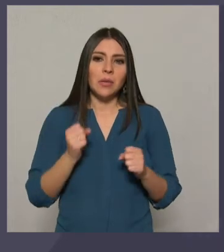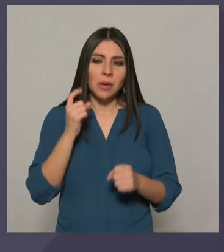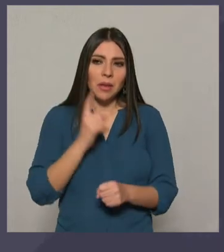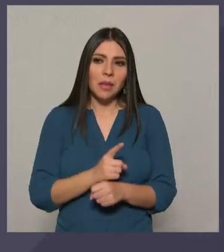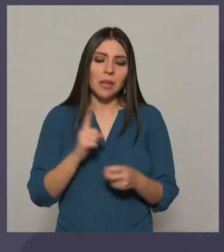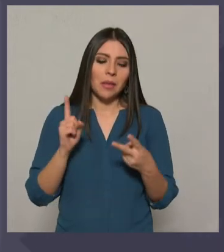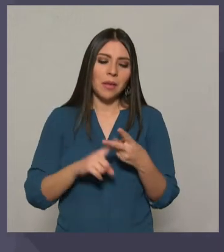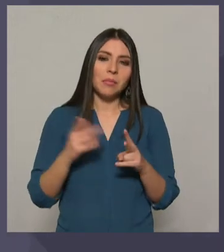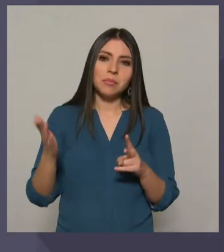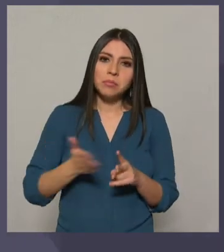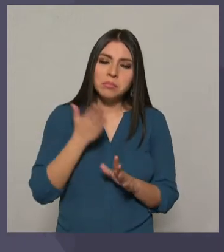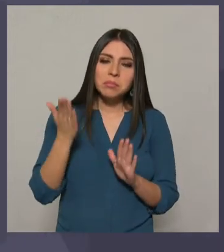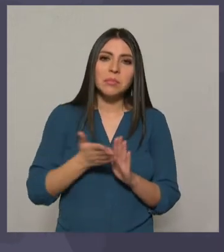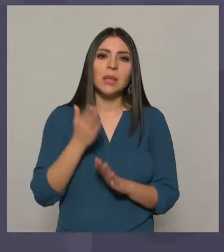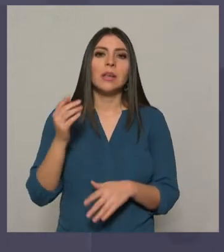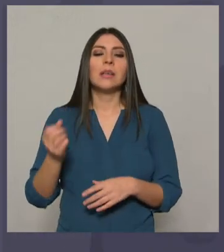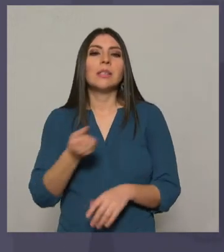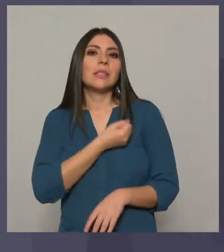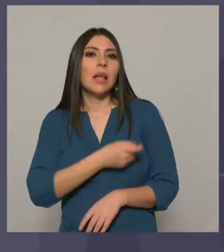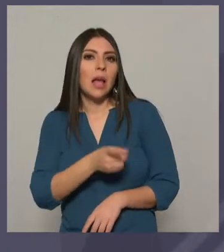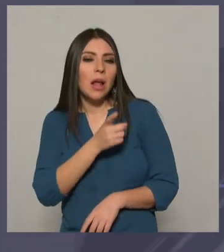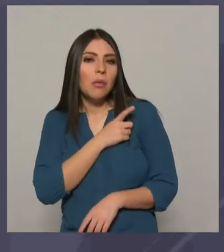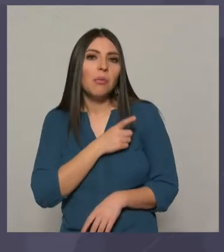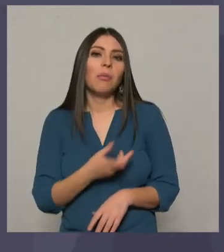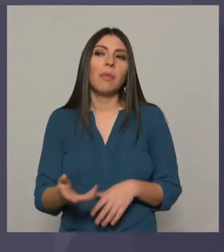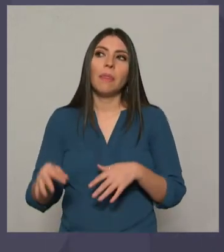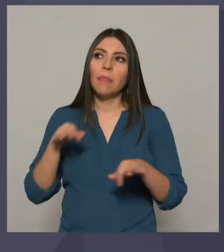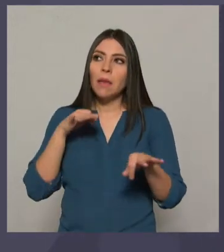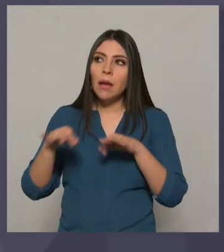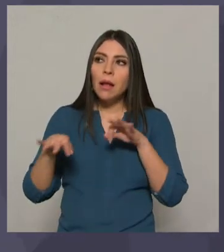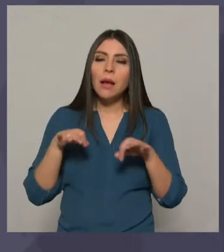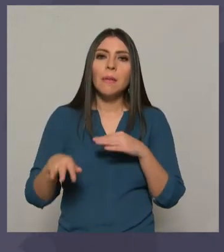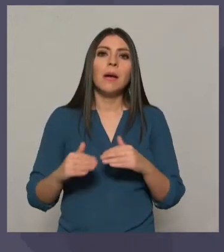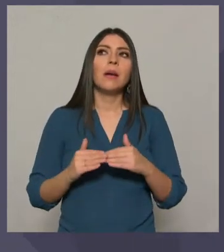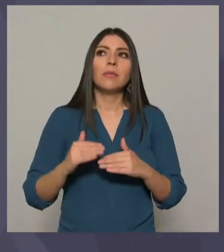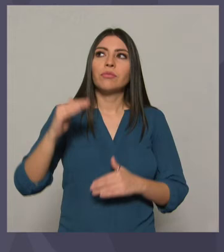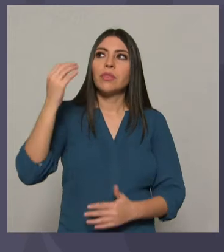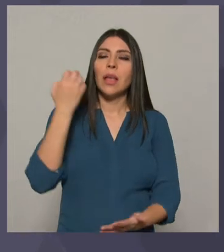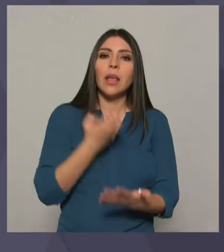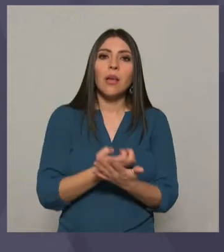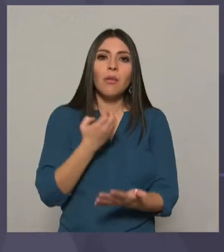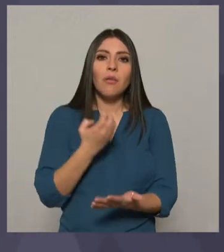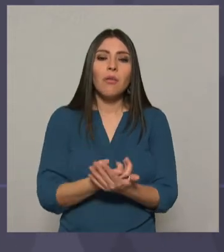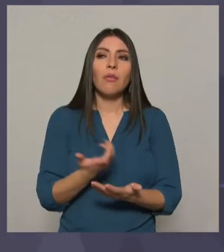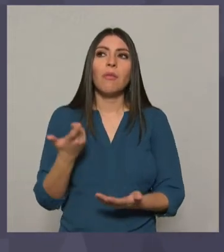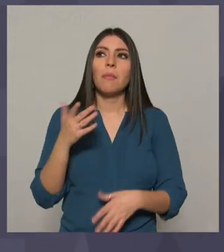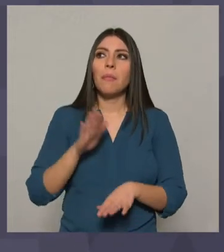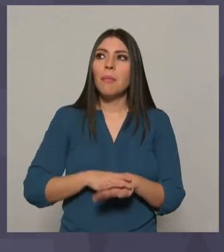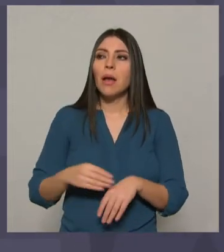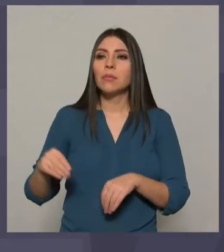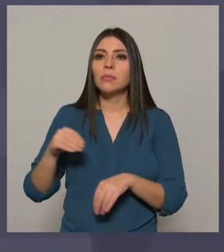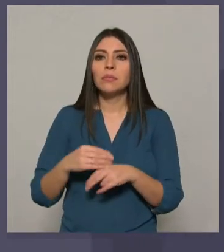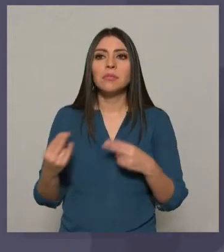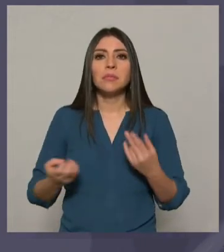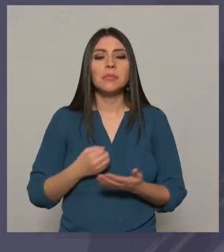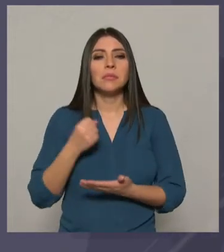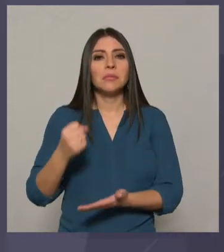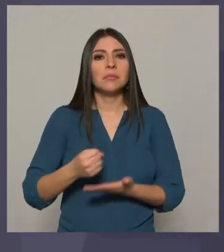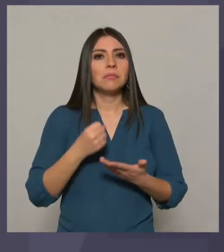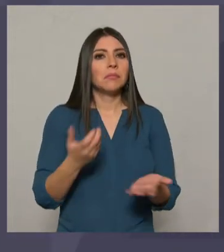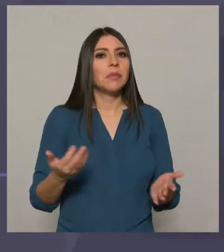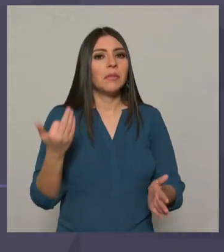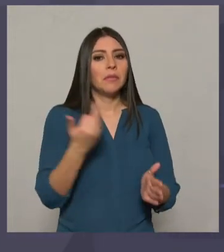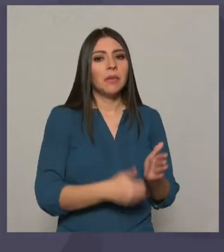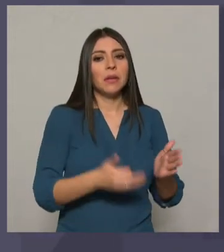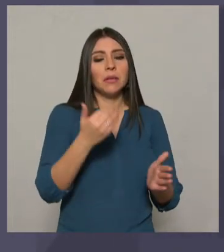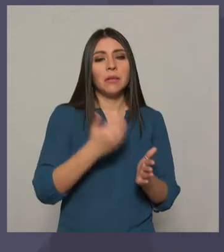obra, salud, empleo, crecimiento económico, inversión. Creo que esto es lo que se le ha quedado de ver a la ciudadanía.